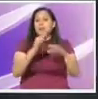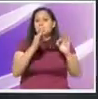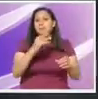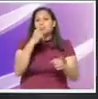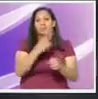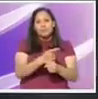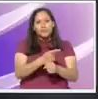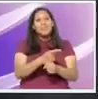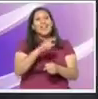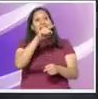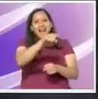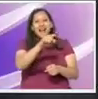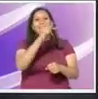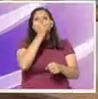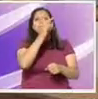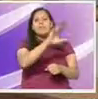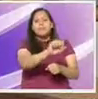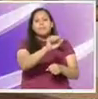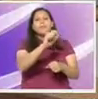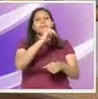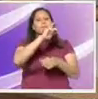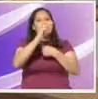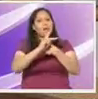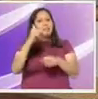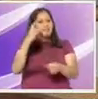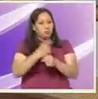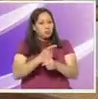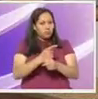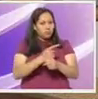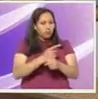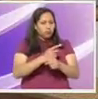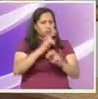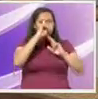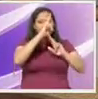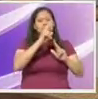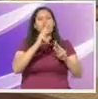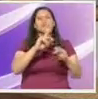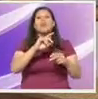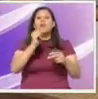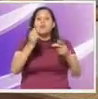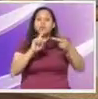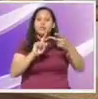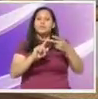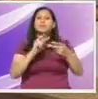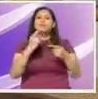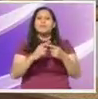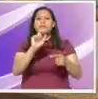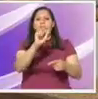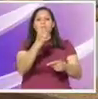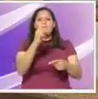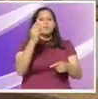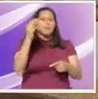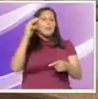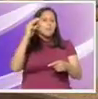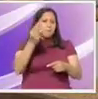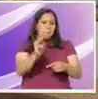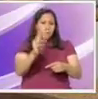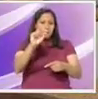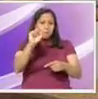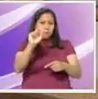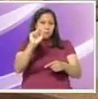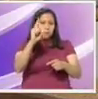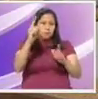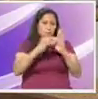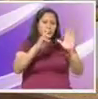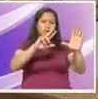se forja esa frase famosa de la patria es primero. Ok. Otro de la independencia dramático es 21 de marzo de 1811.